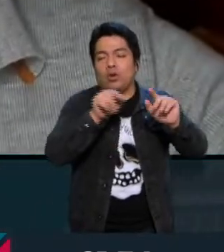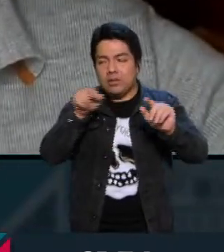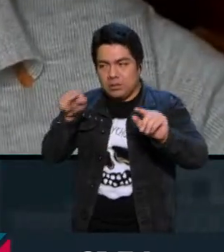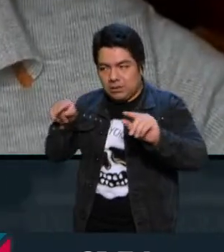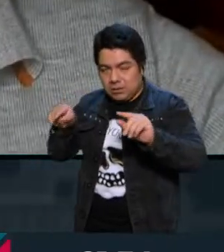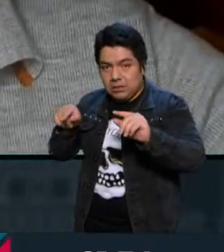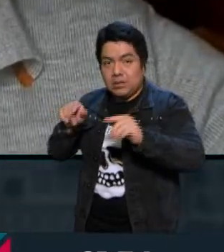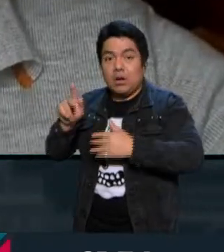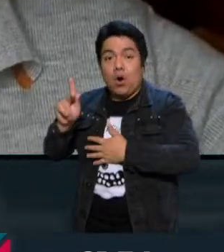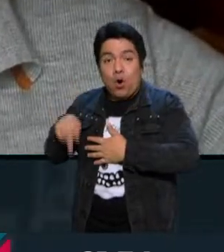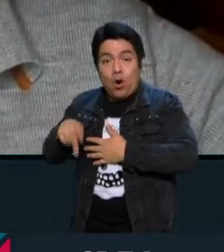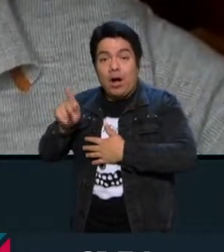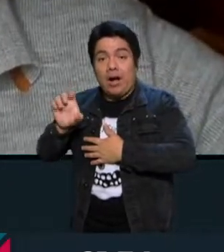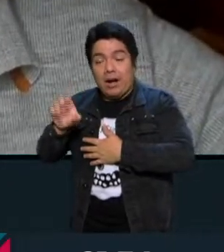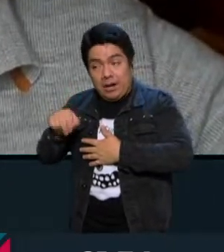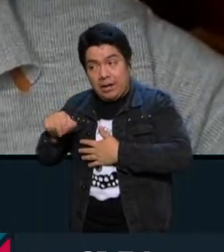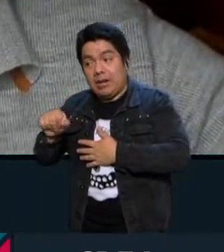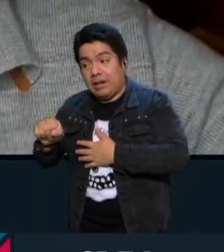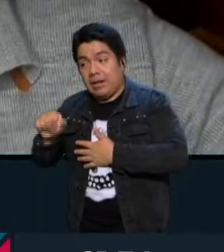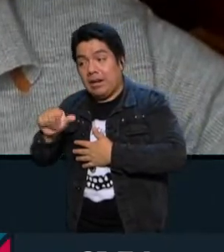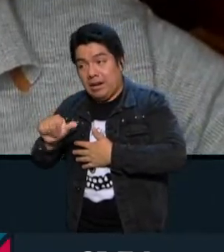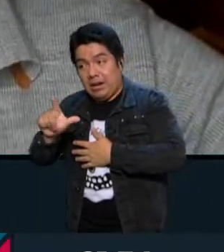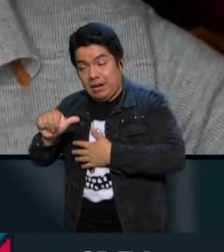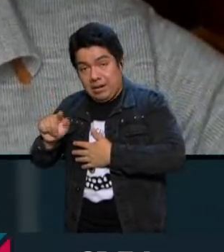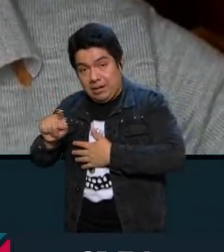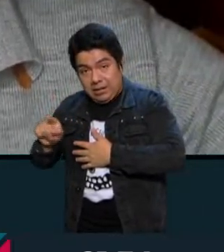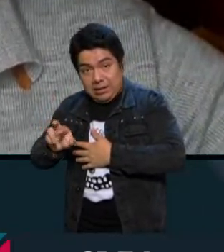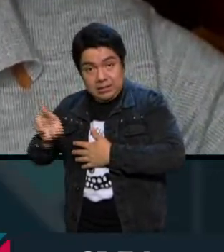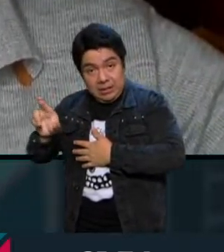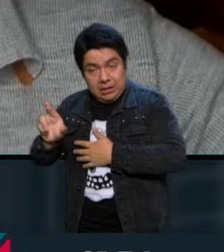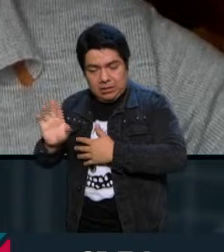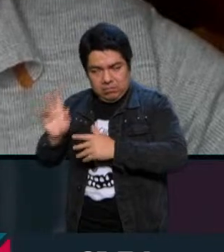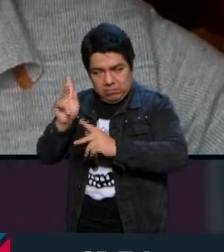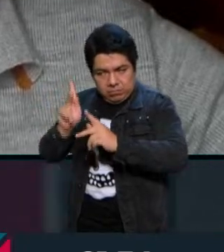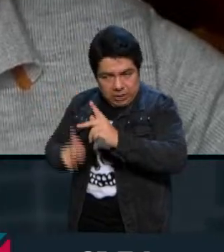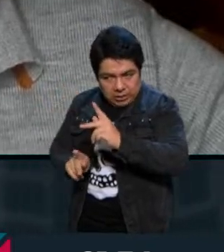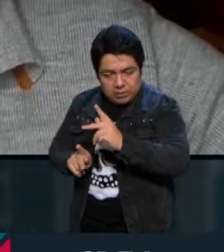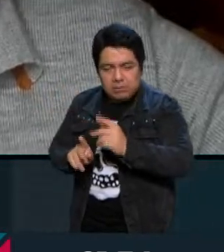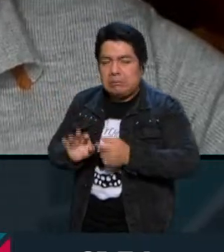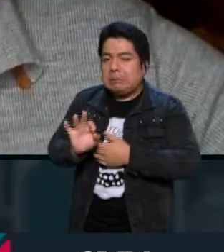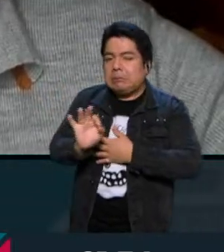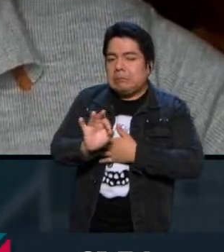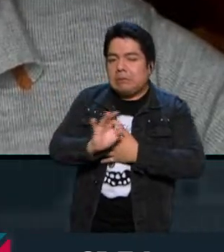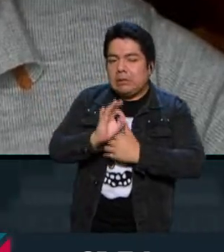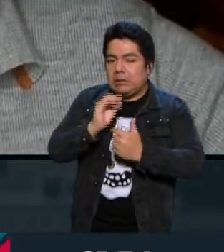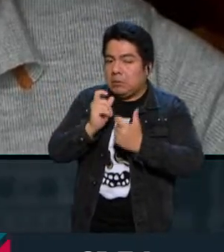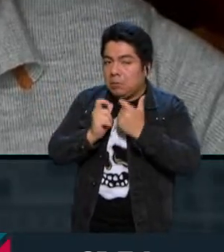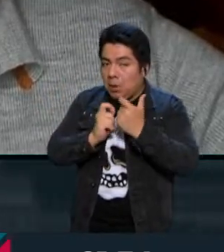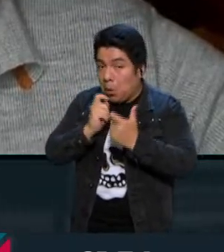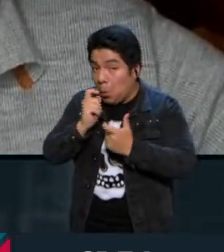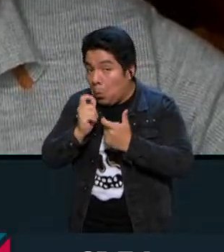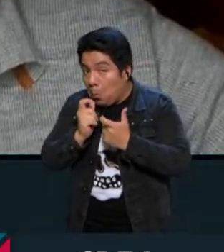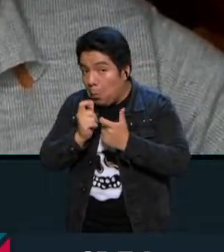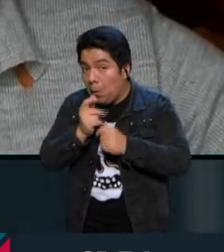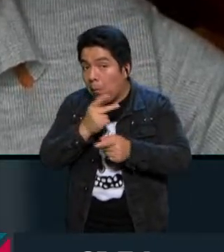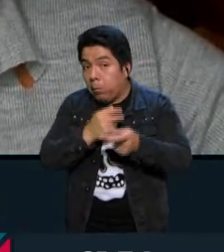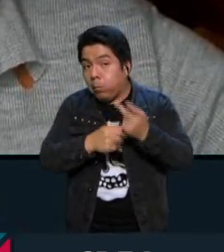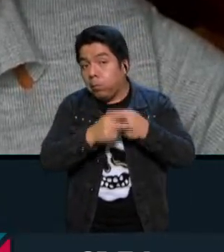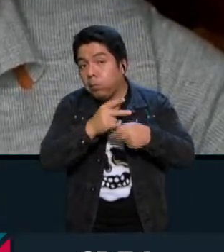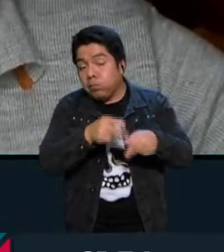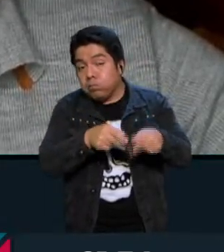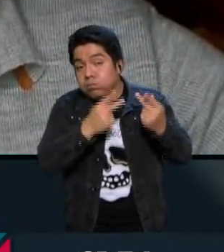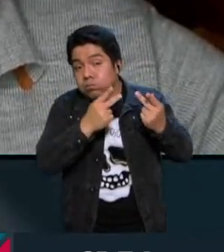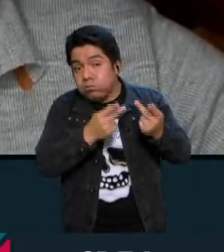embajada y personalmente me parece con Ken Salazar. Ya decía ahorita que seguramente serán económicas, al menos así son, económicas comerciales, esa es la forma en la que